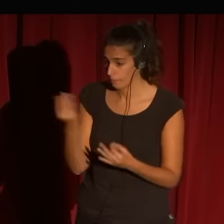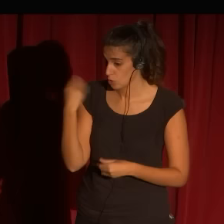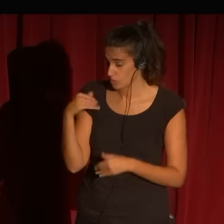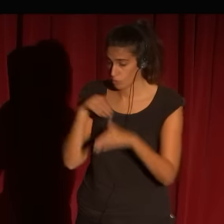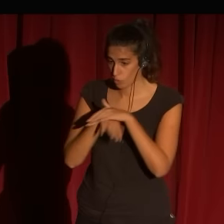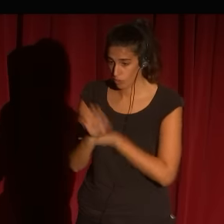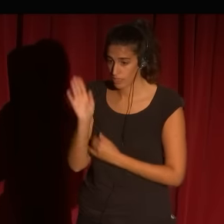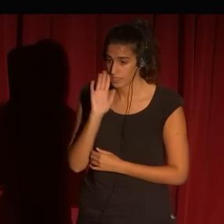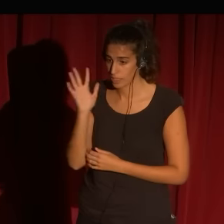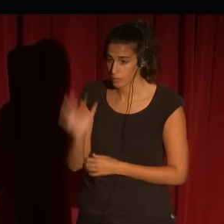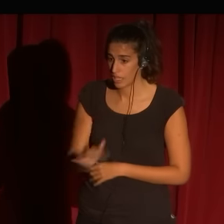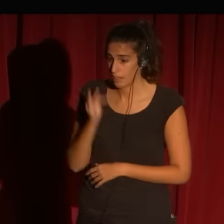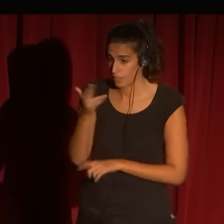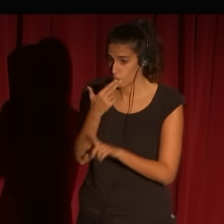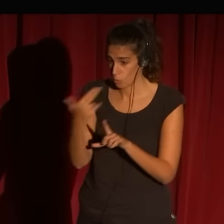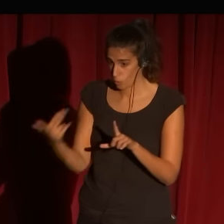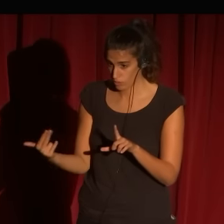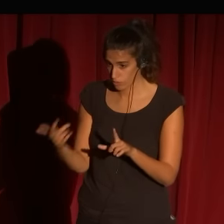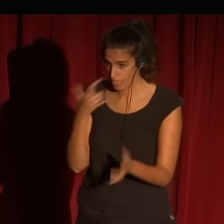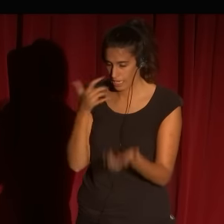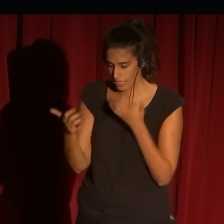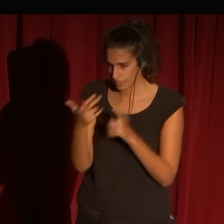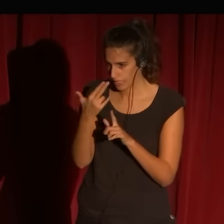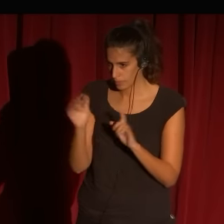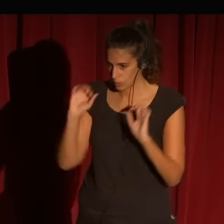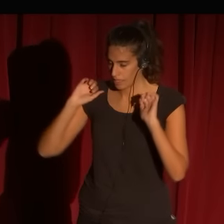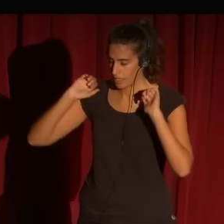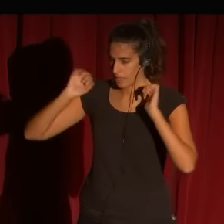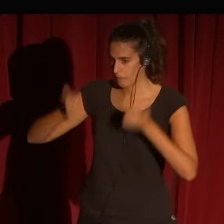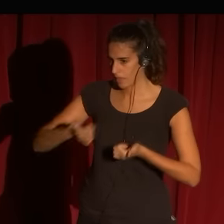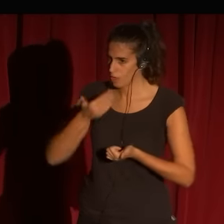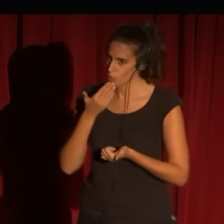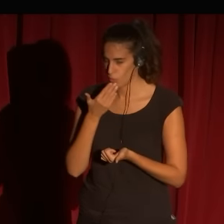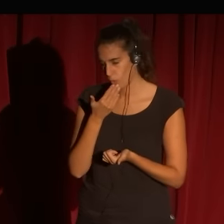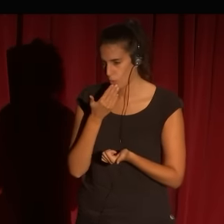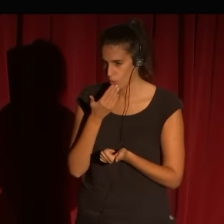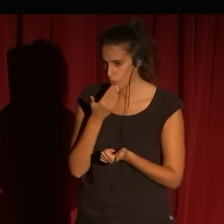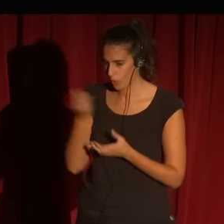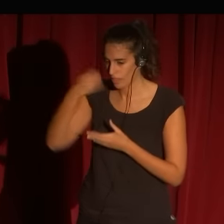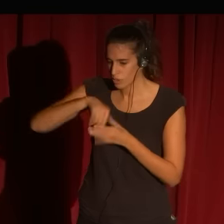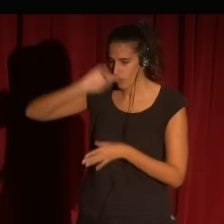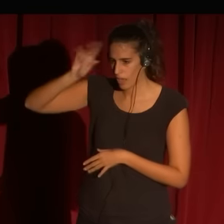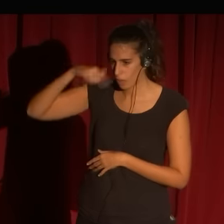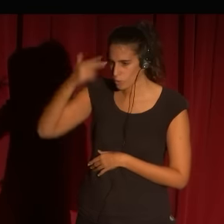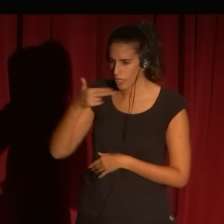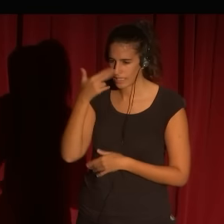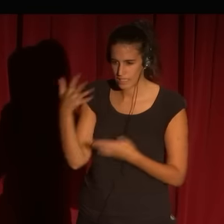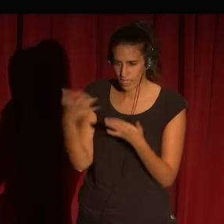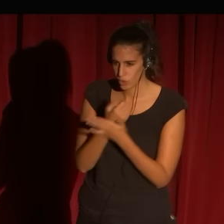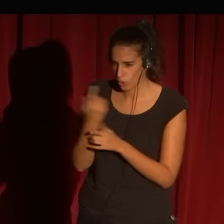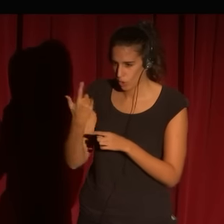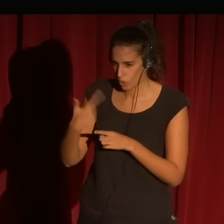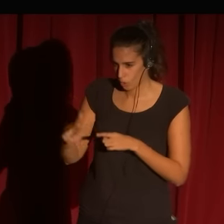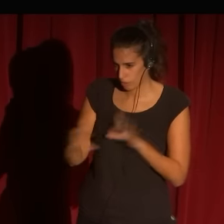colecciones más cuadros también el arte de la pintura está empezando a formar parte de toda esta cultura en la que interesan todo este tipo